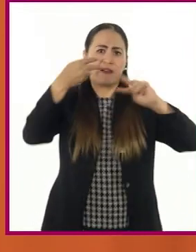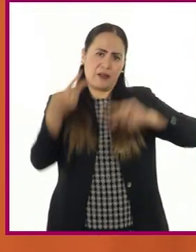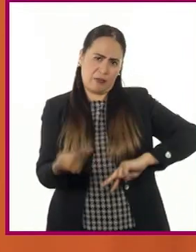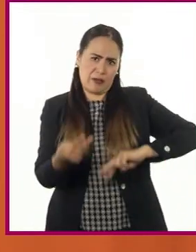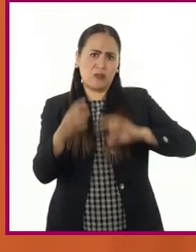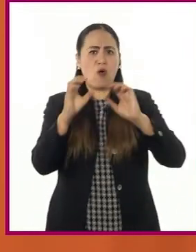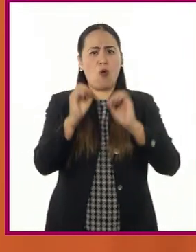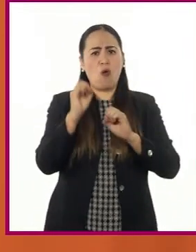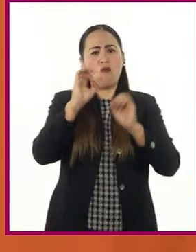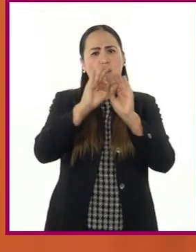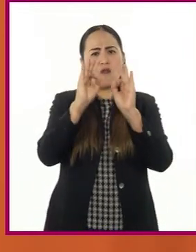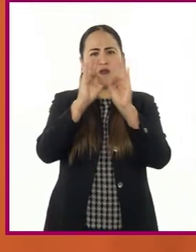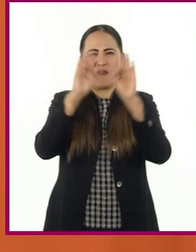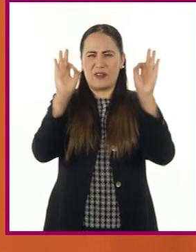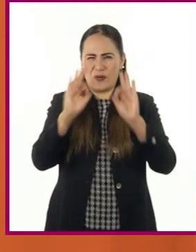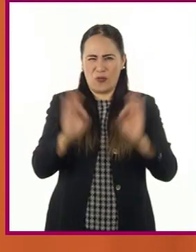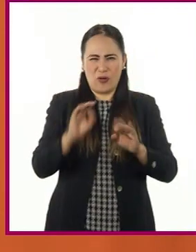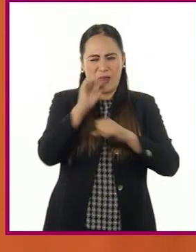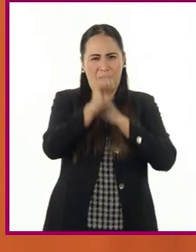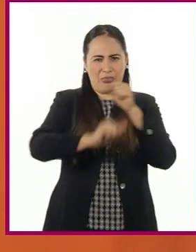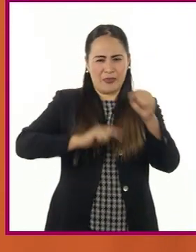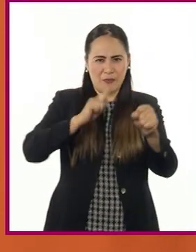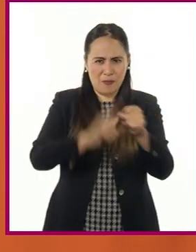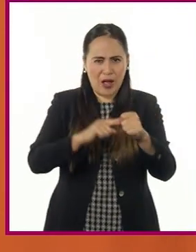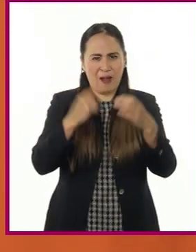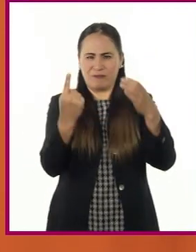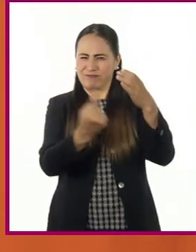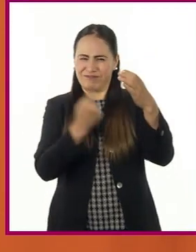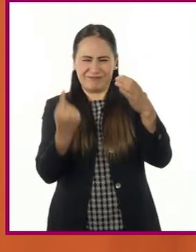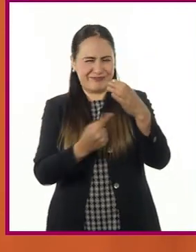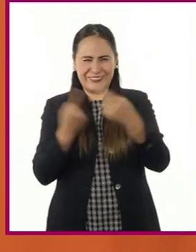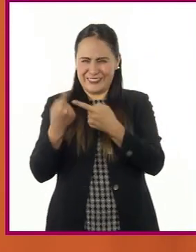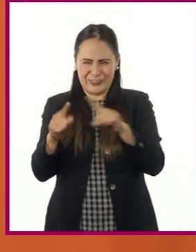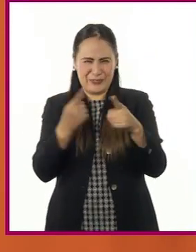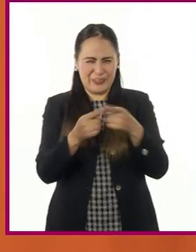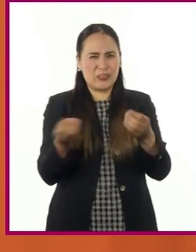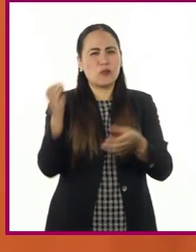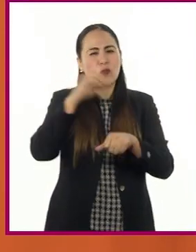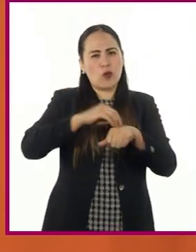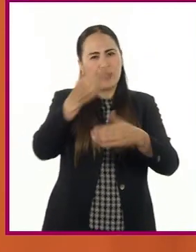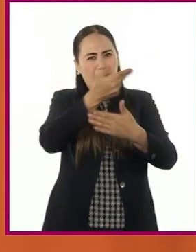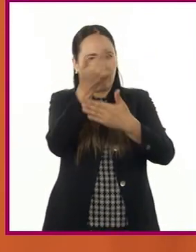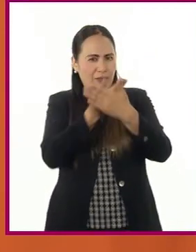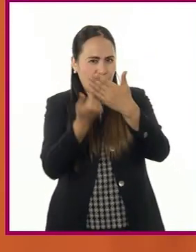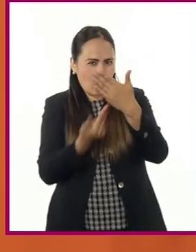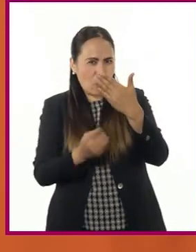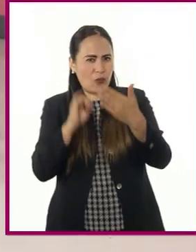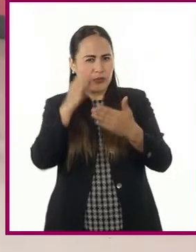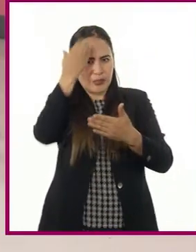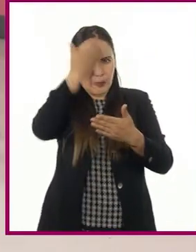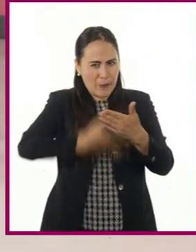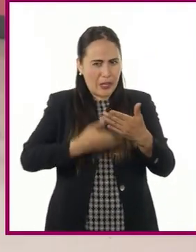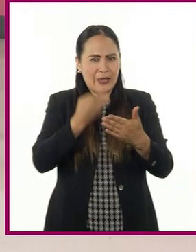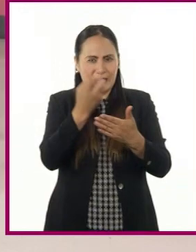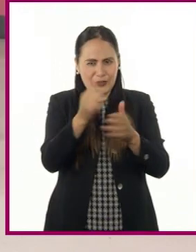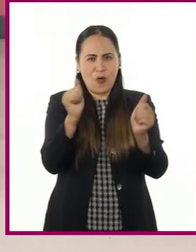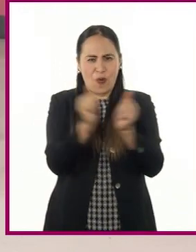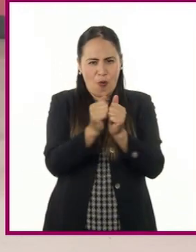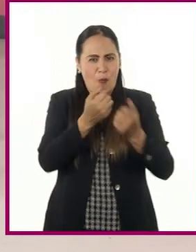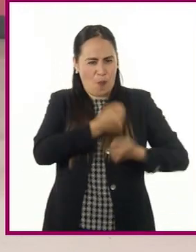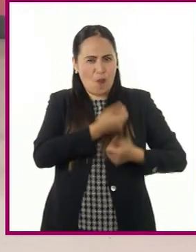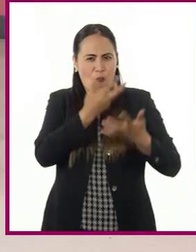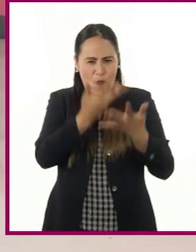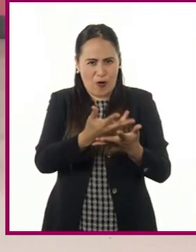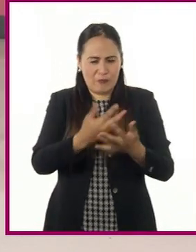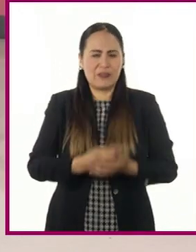animales, objeto o espirales, y se incorporan dibujos, sonidos y hasta imágenes. Estos